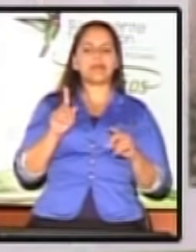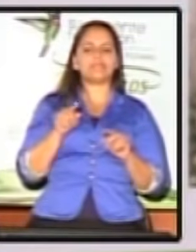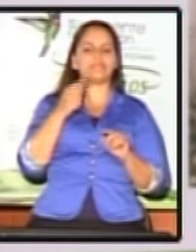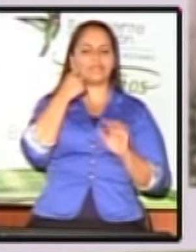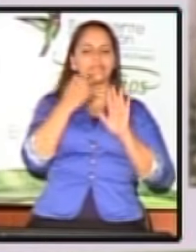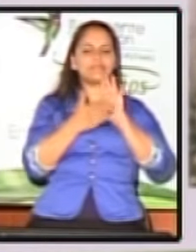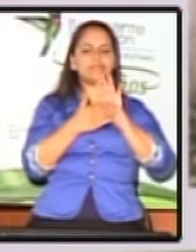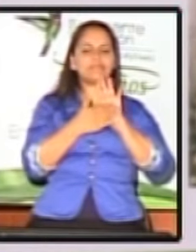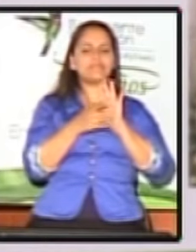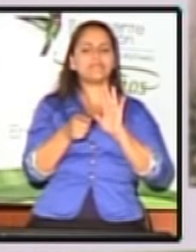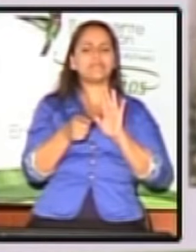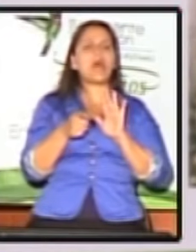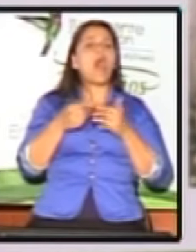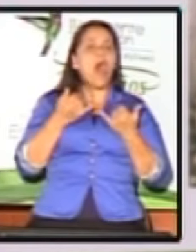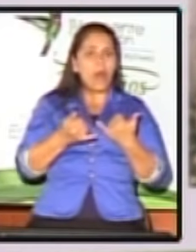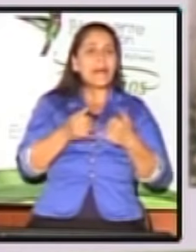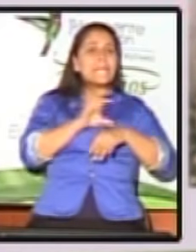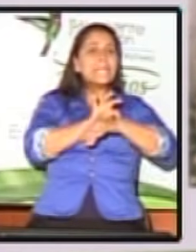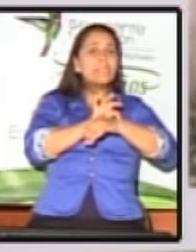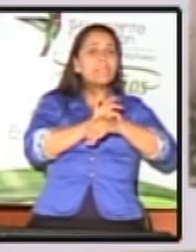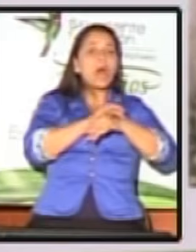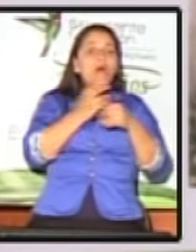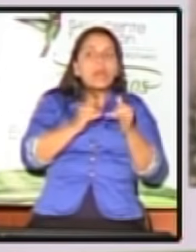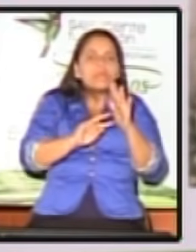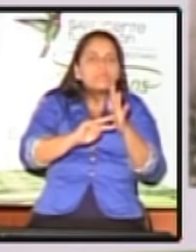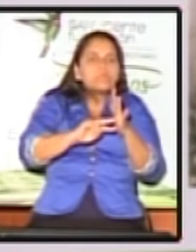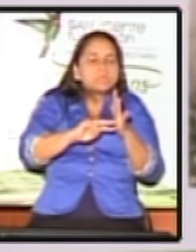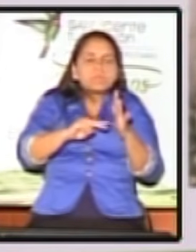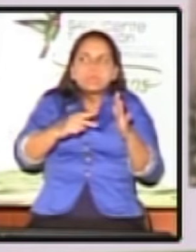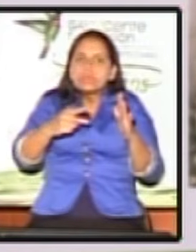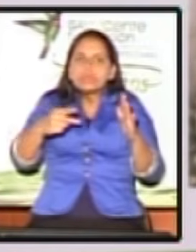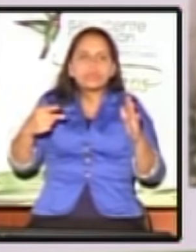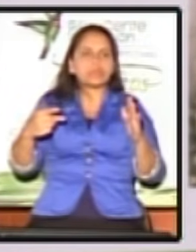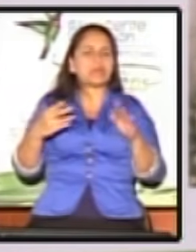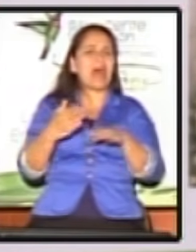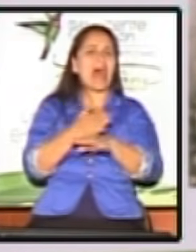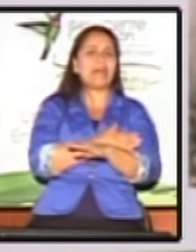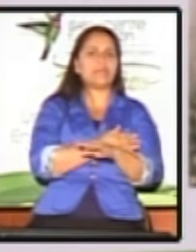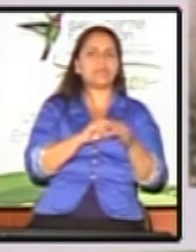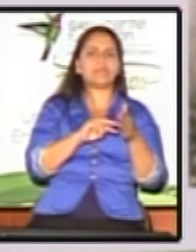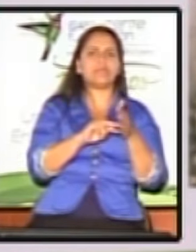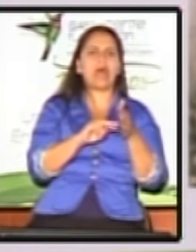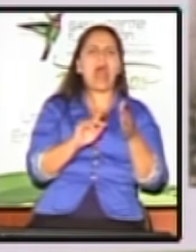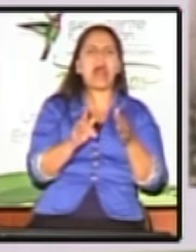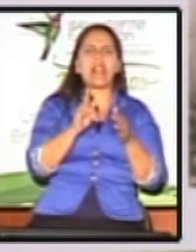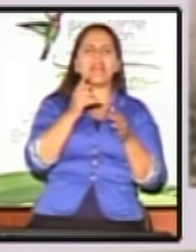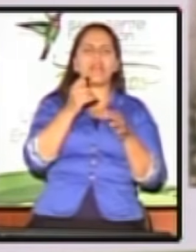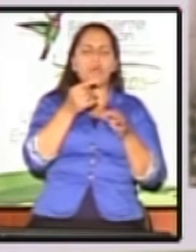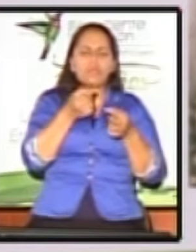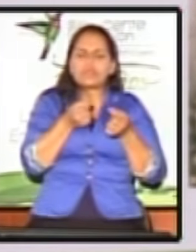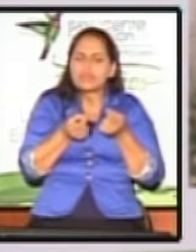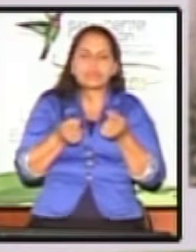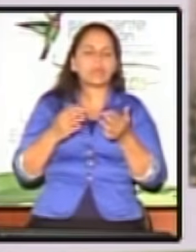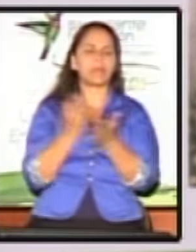Ha avanzado mucho la medicina, ustedes bien lo saben, cuando llega una enfermedad y amenaza por ahí una sombrita de ser grave o